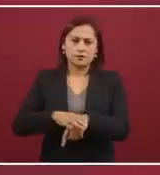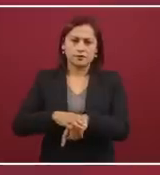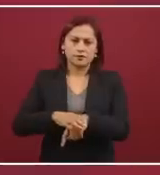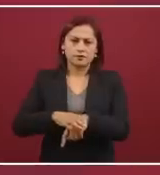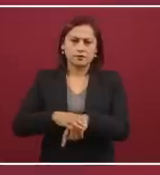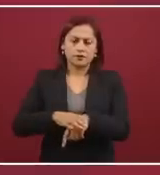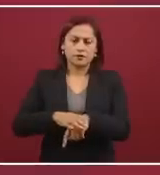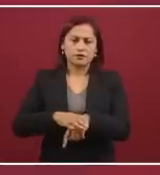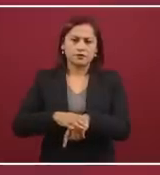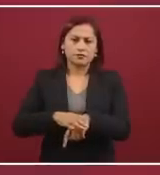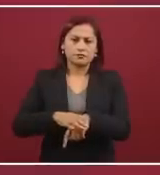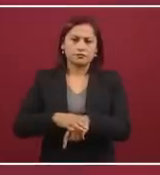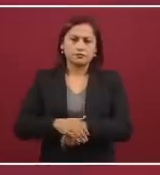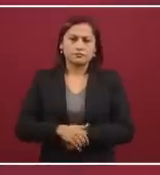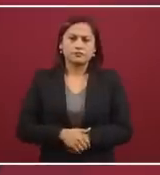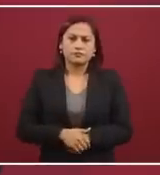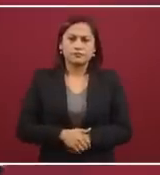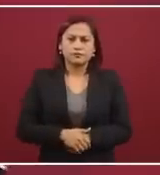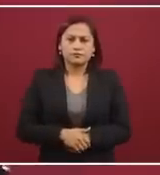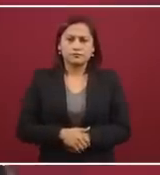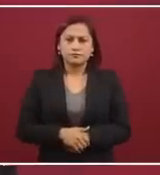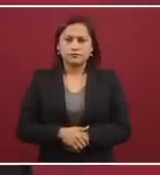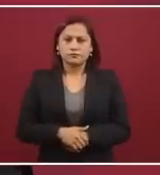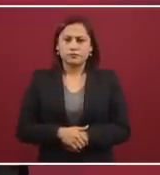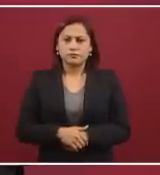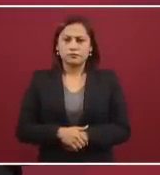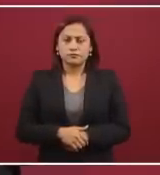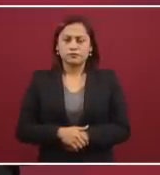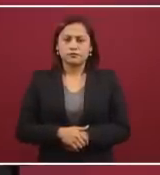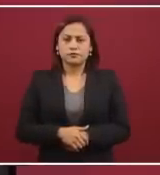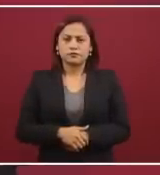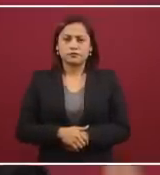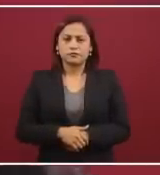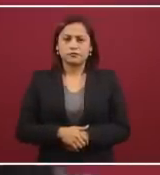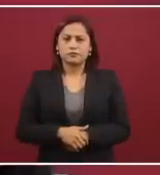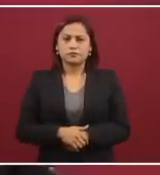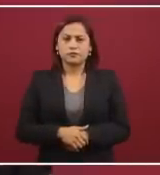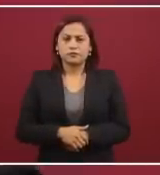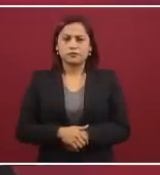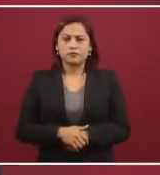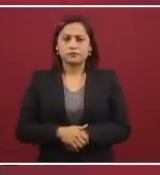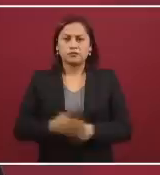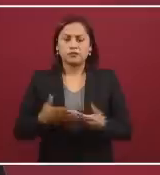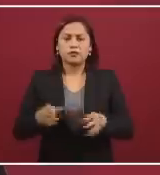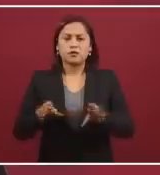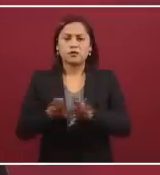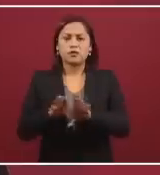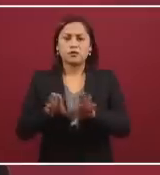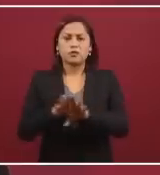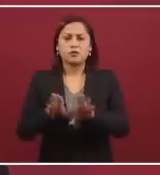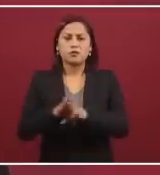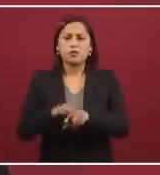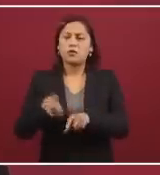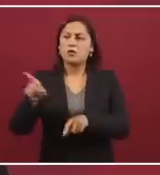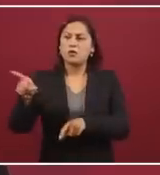presunto torturador ni siquiera se presentará a declarar